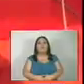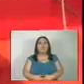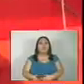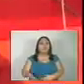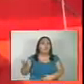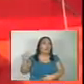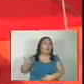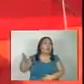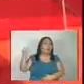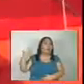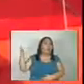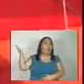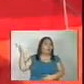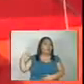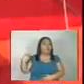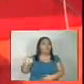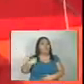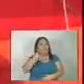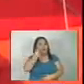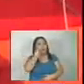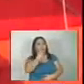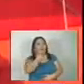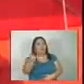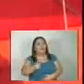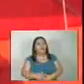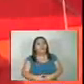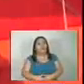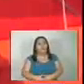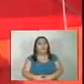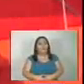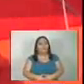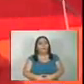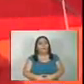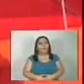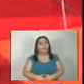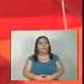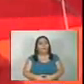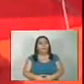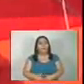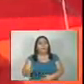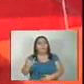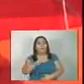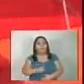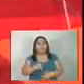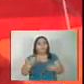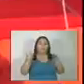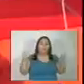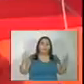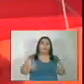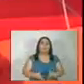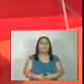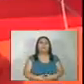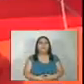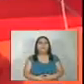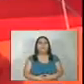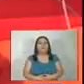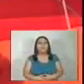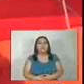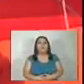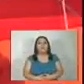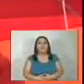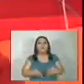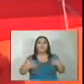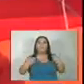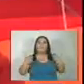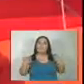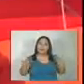ha visto en esta escena una gracia especial y